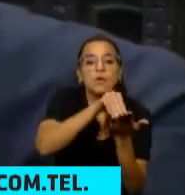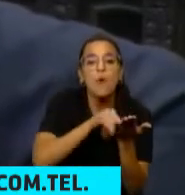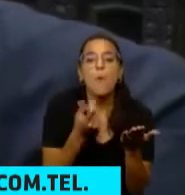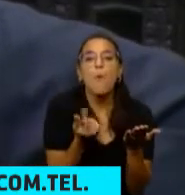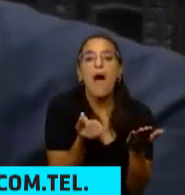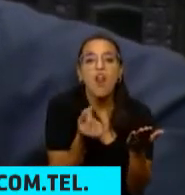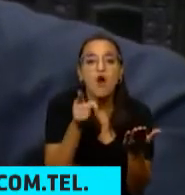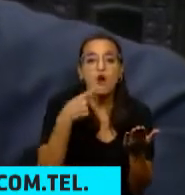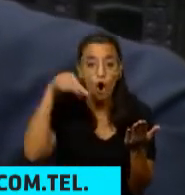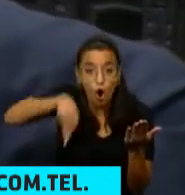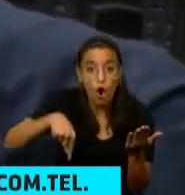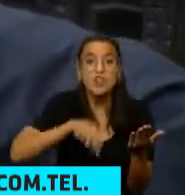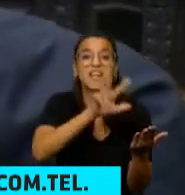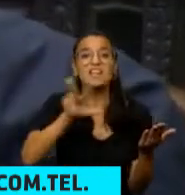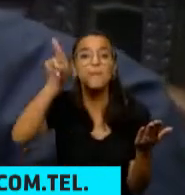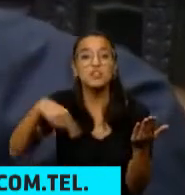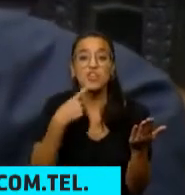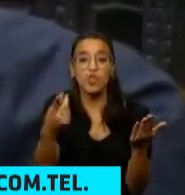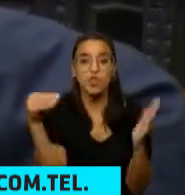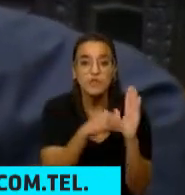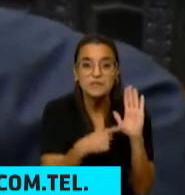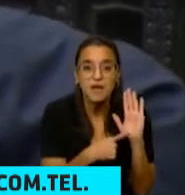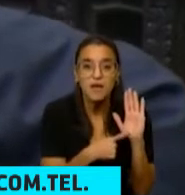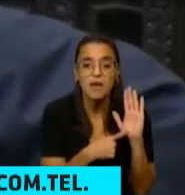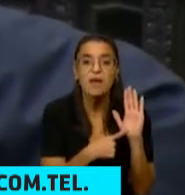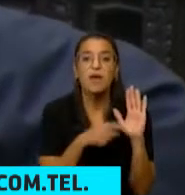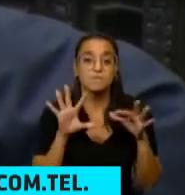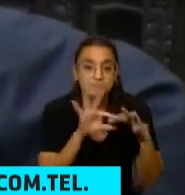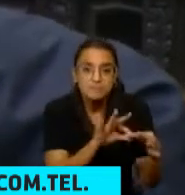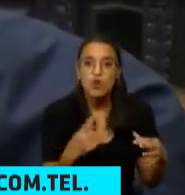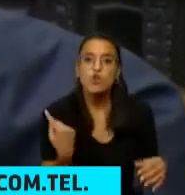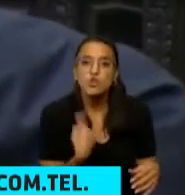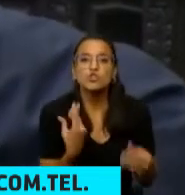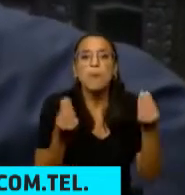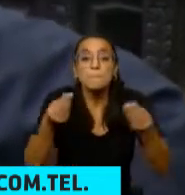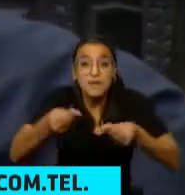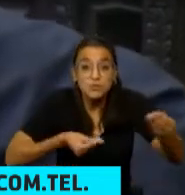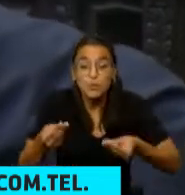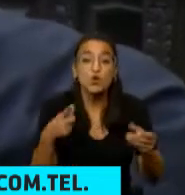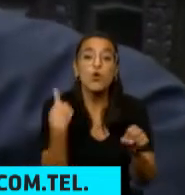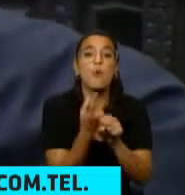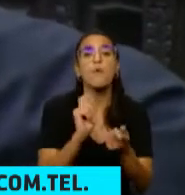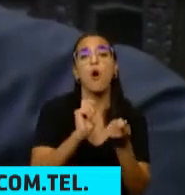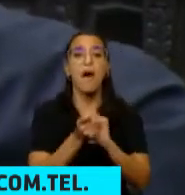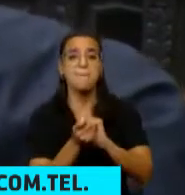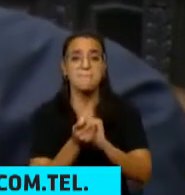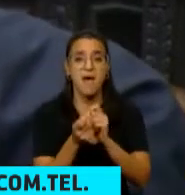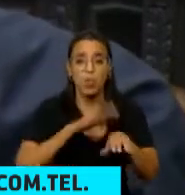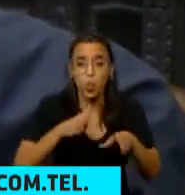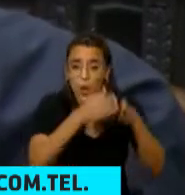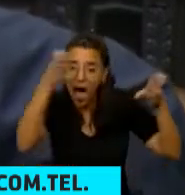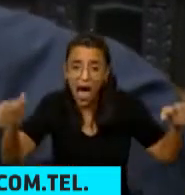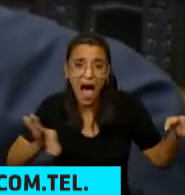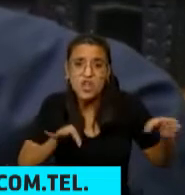1858. Mira vos. Ese fue el primer país. Después, cuando se hicieron las comisiones, tomaron de ese modelo en Córdoba. Y bueno, y de